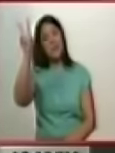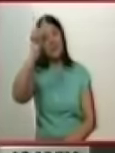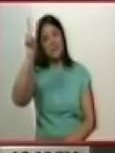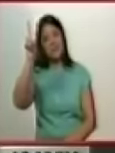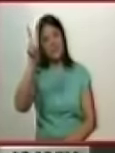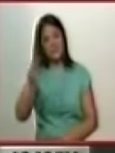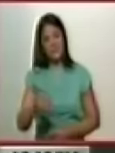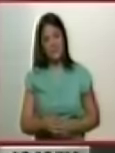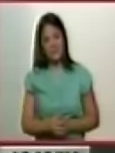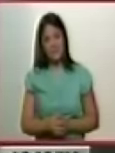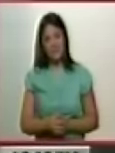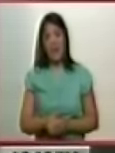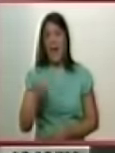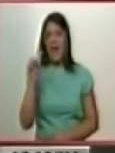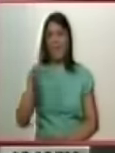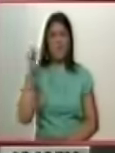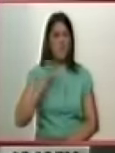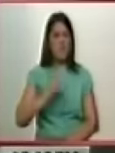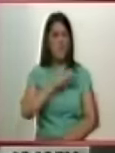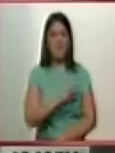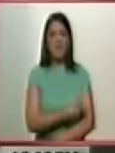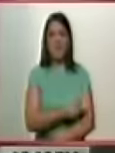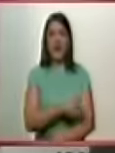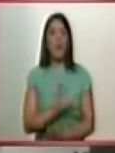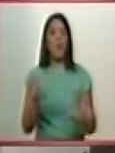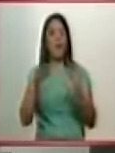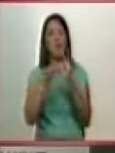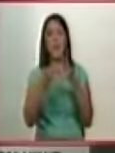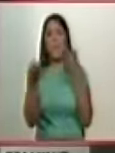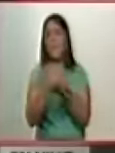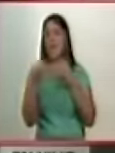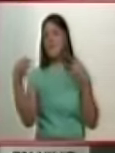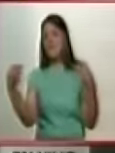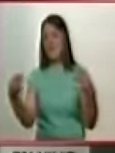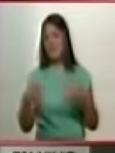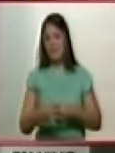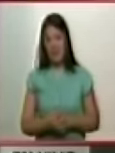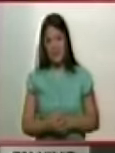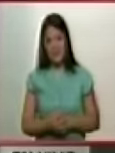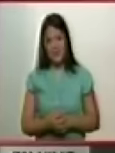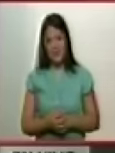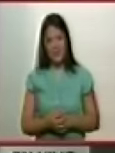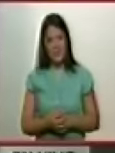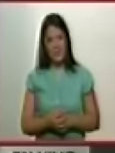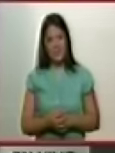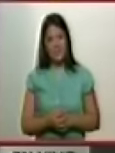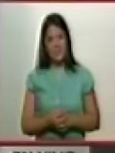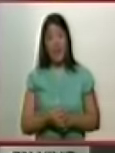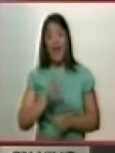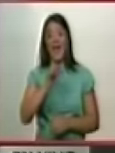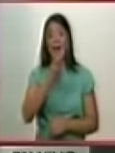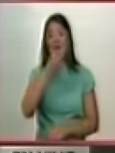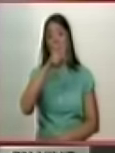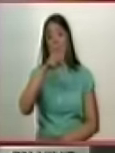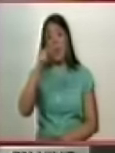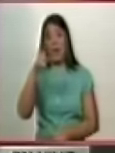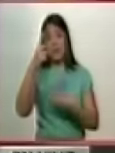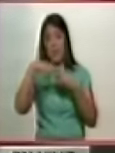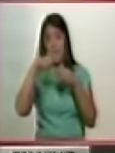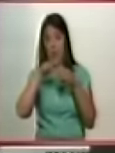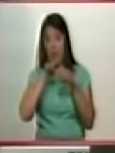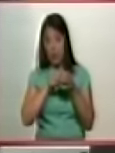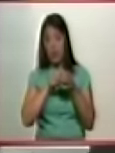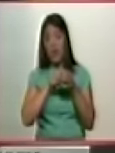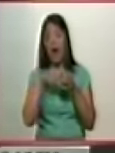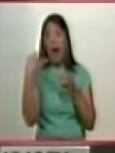estamos con el Trabuco, con la alianza perfecta que tenemos de todo el gran polo patriótico, que presenta